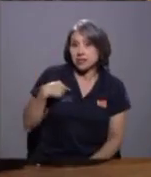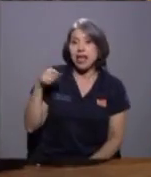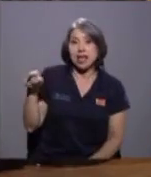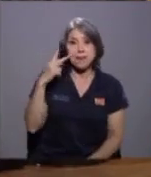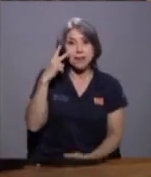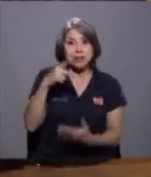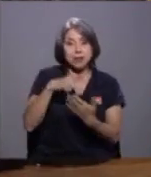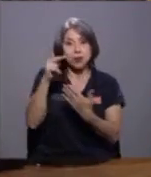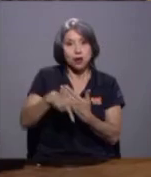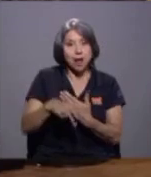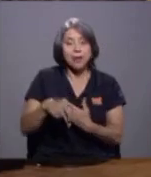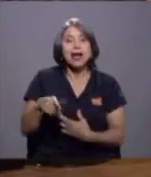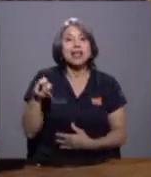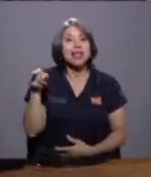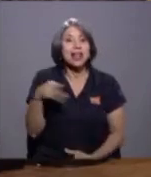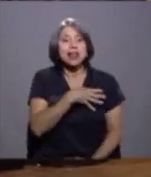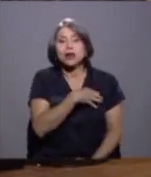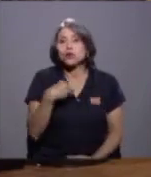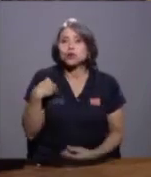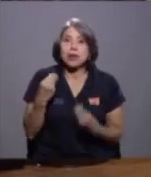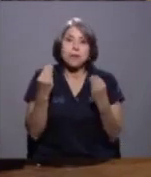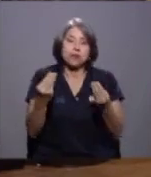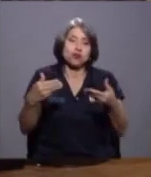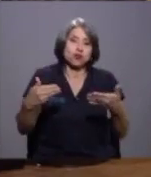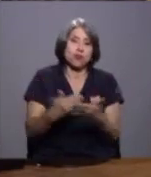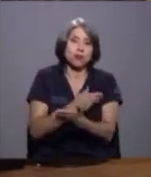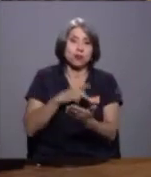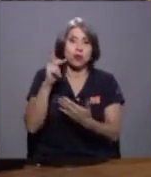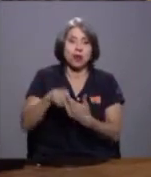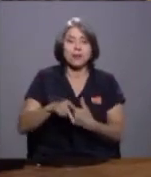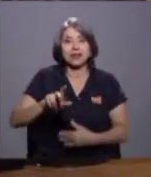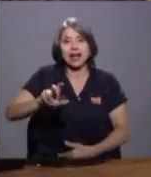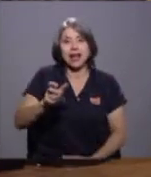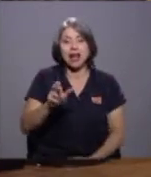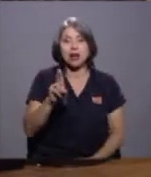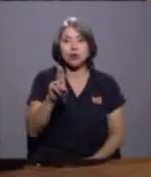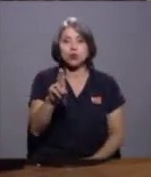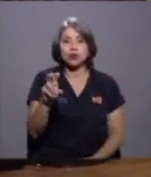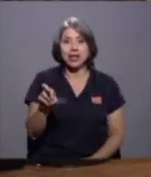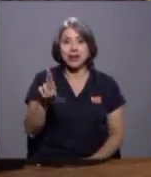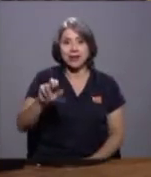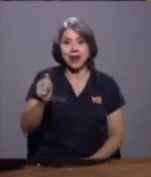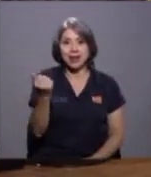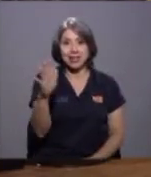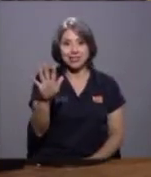mucho los nuevos programas de Canal UCR, Canal 15.